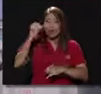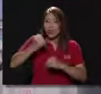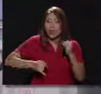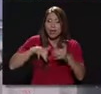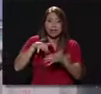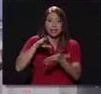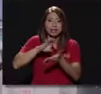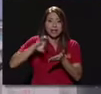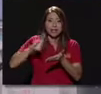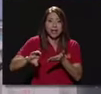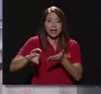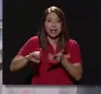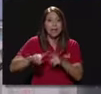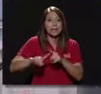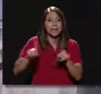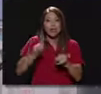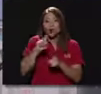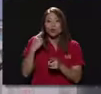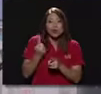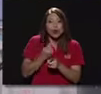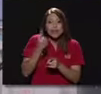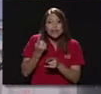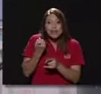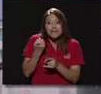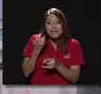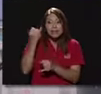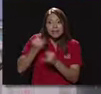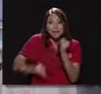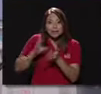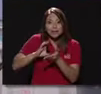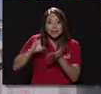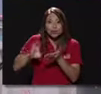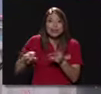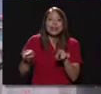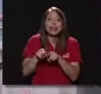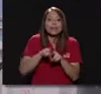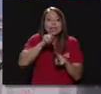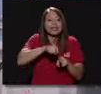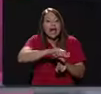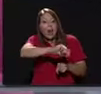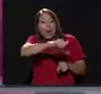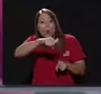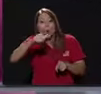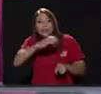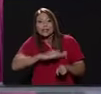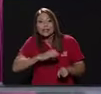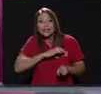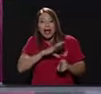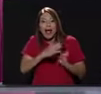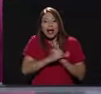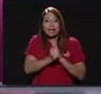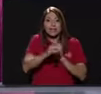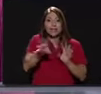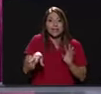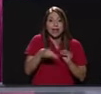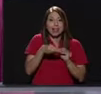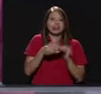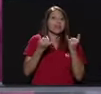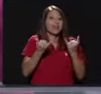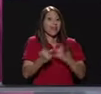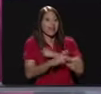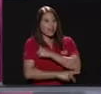la secundaria. Exactamente. Pero ya no solo es completar secundaria, sino tener otro tipo de habilidades y ahí es donde el país está en deuda